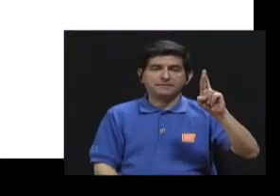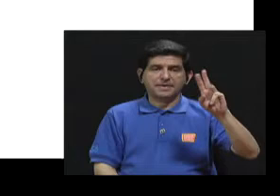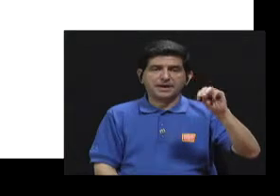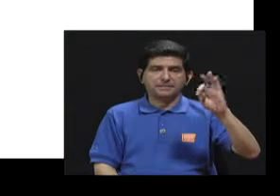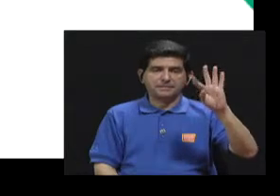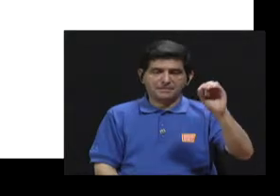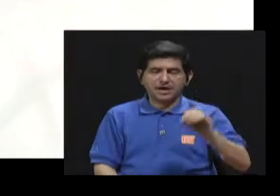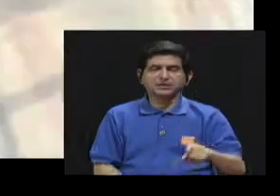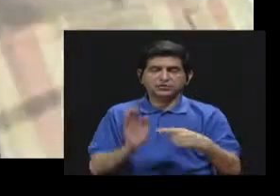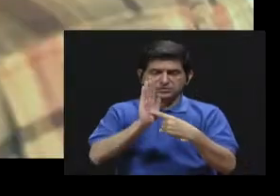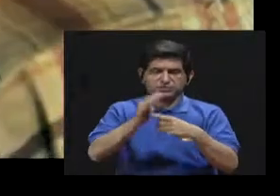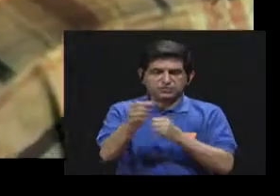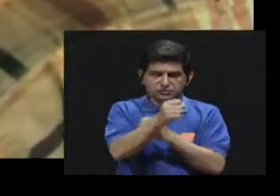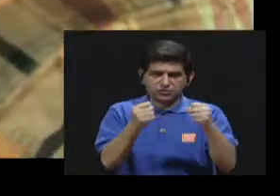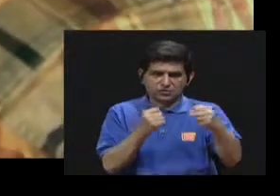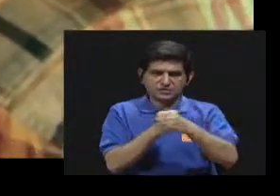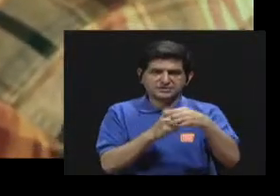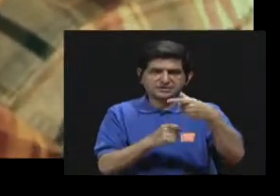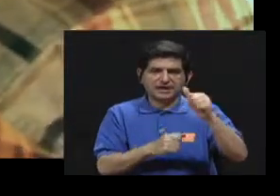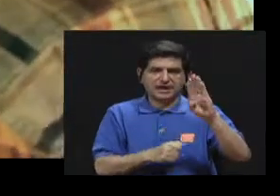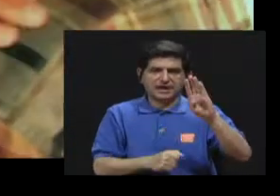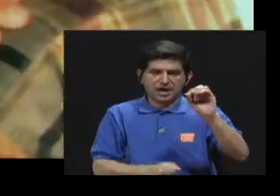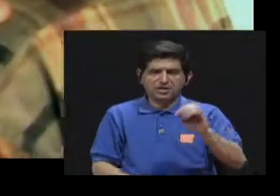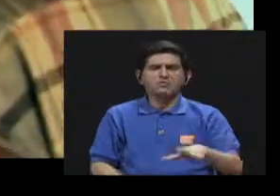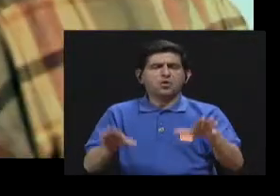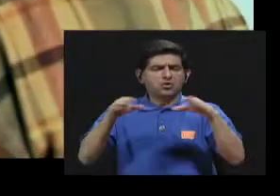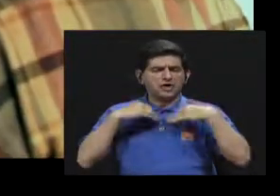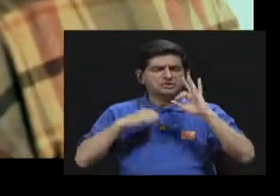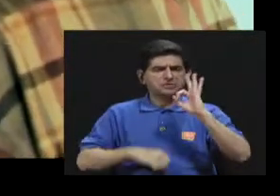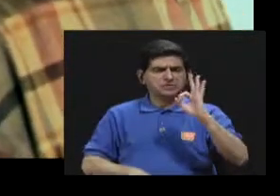Garbo, también con una gran aceptación del público.